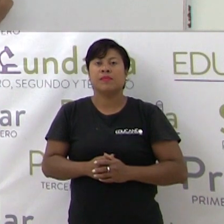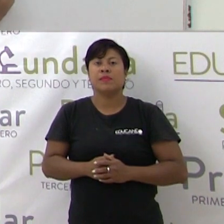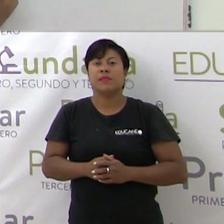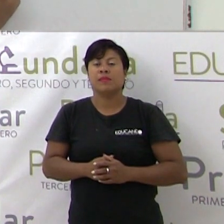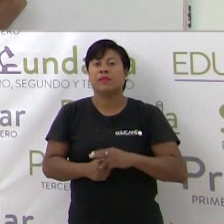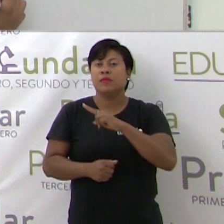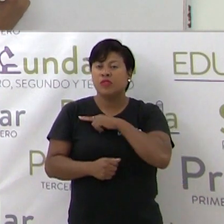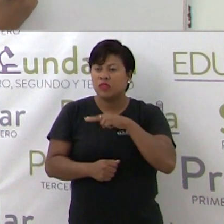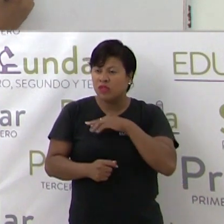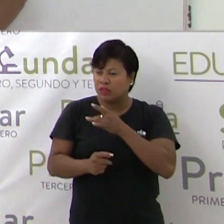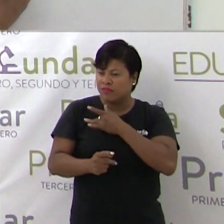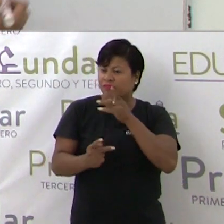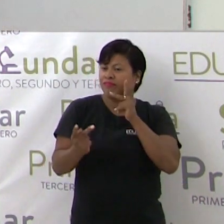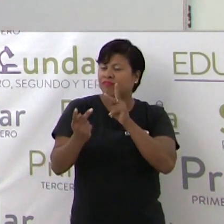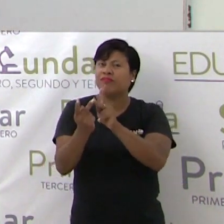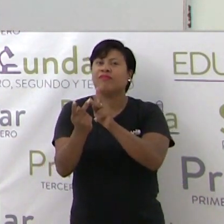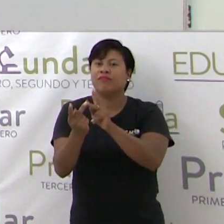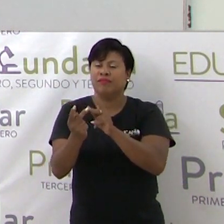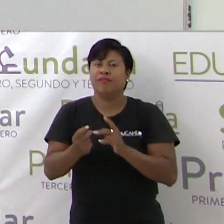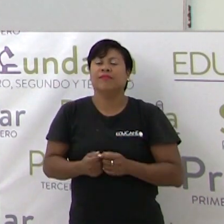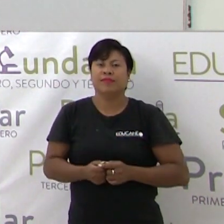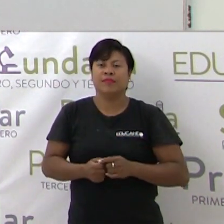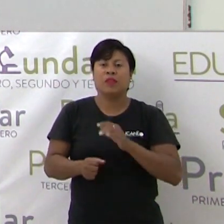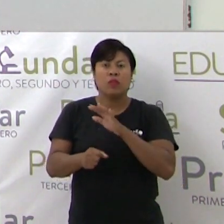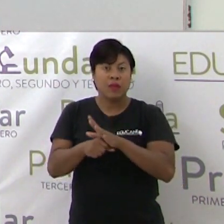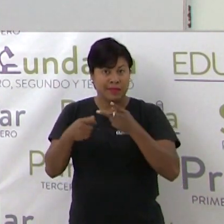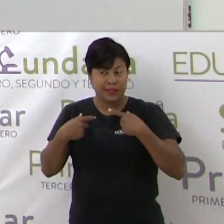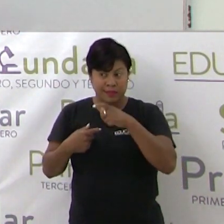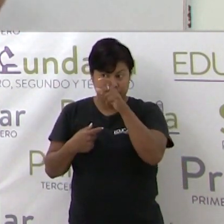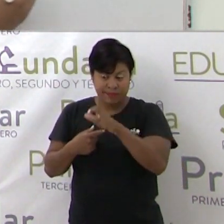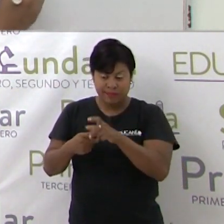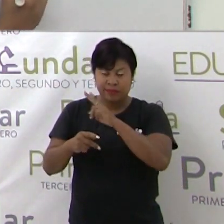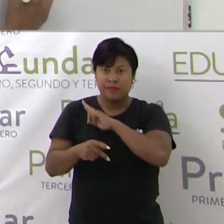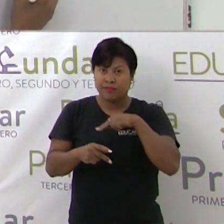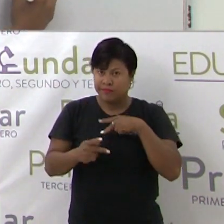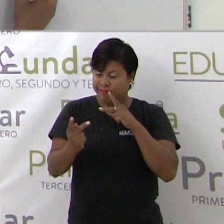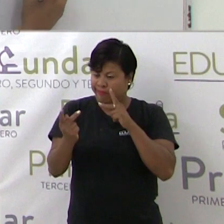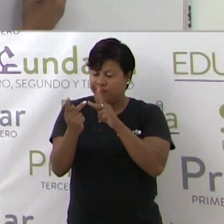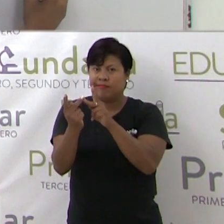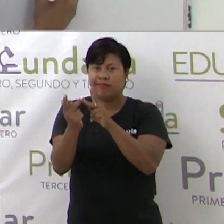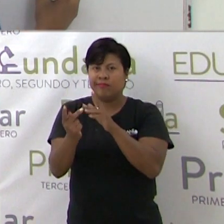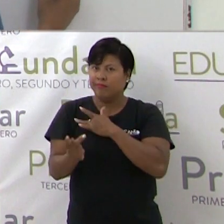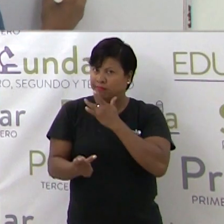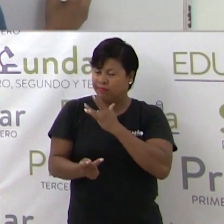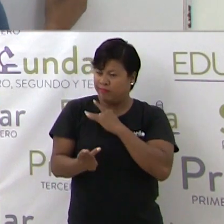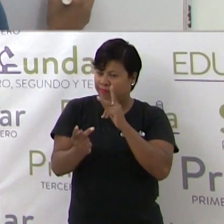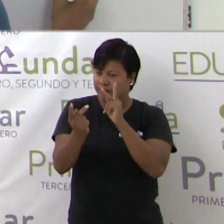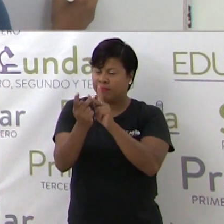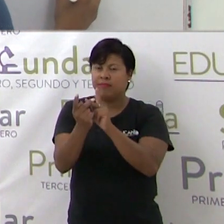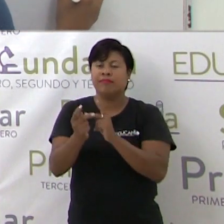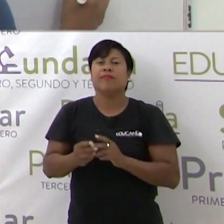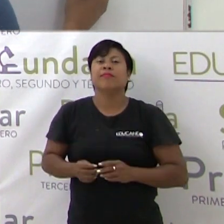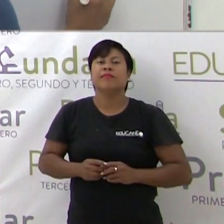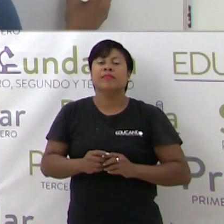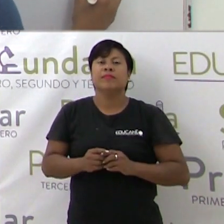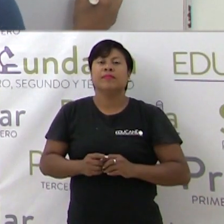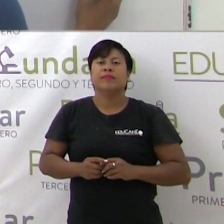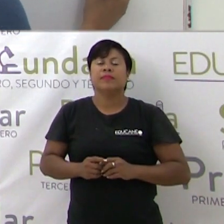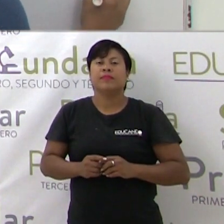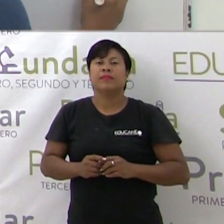nos identificamos, verdad? ¿Con qué personaje nos quedamos? Nos